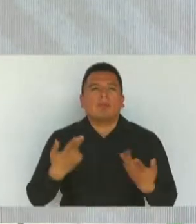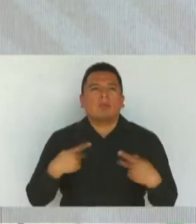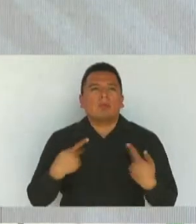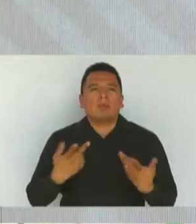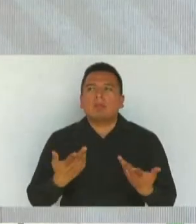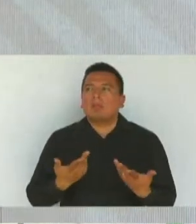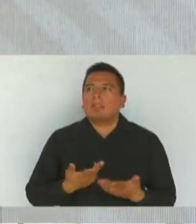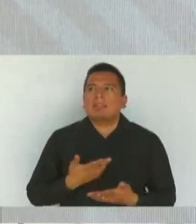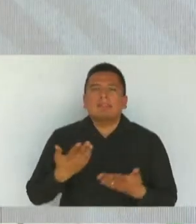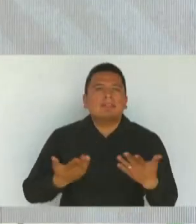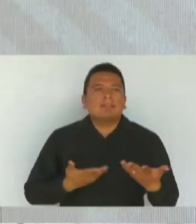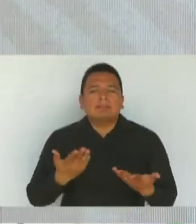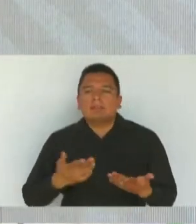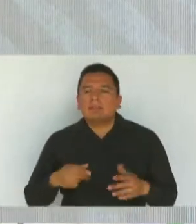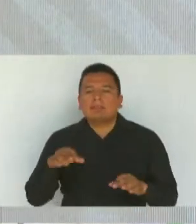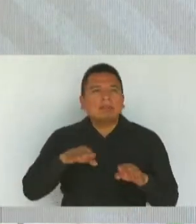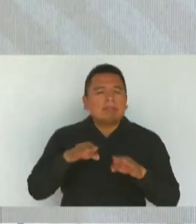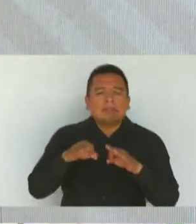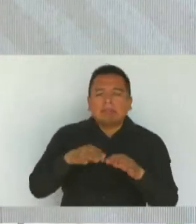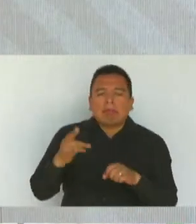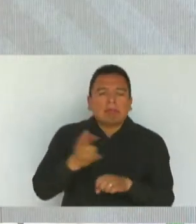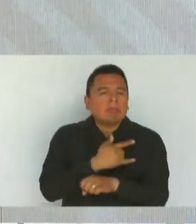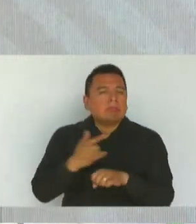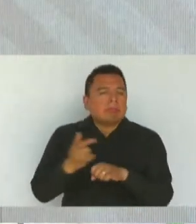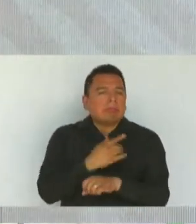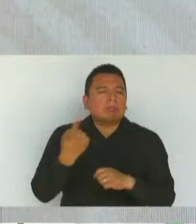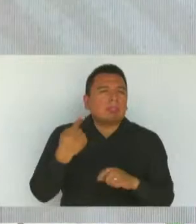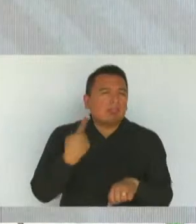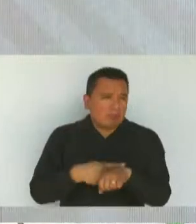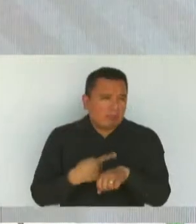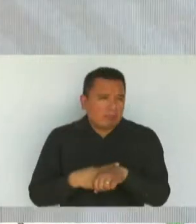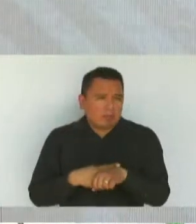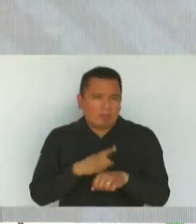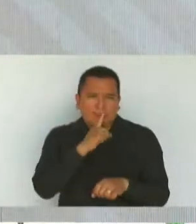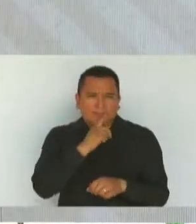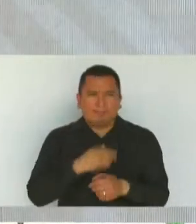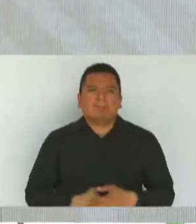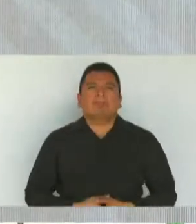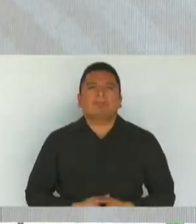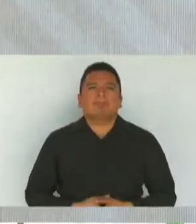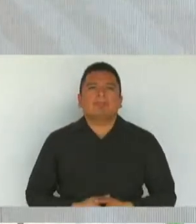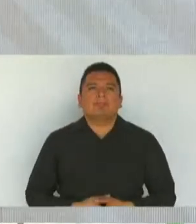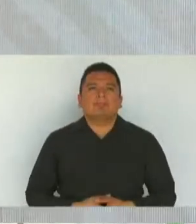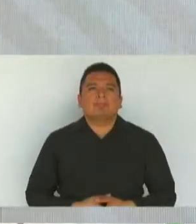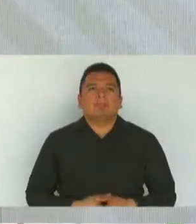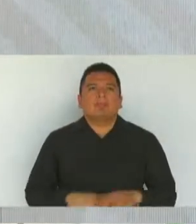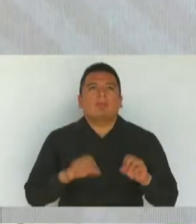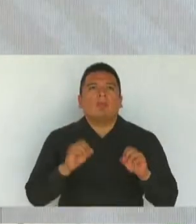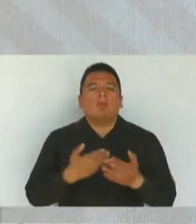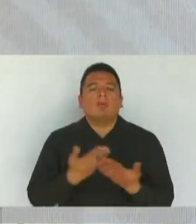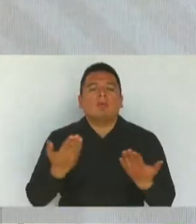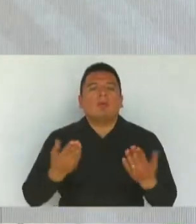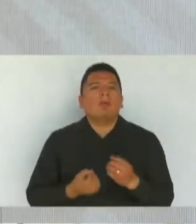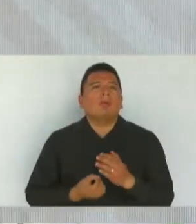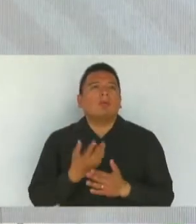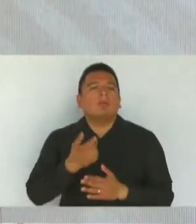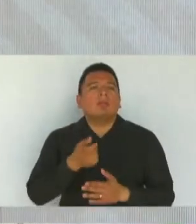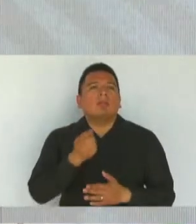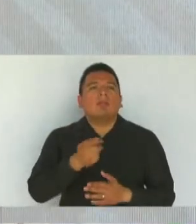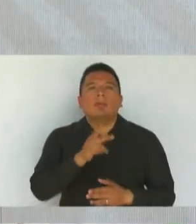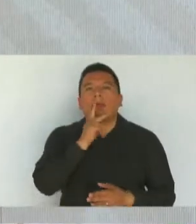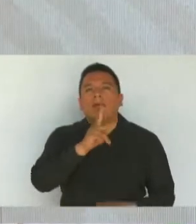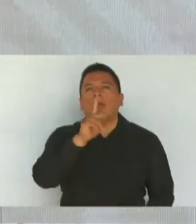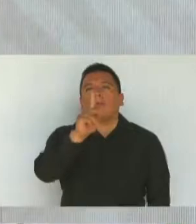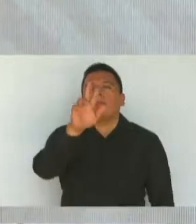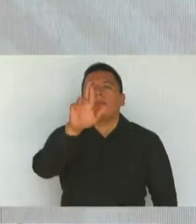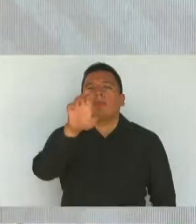no programado que está relacionado a diferentes tipos de padecimientos o este fenómeno nuevo del presentismo, que no es